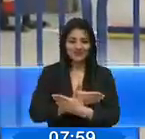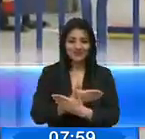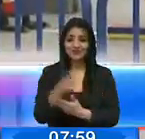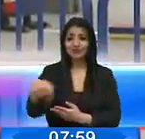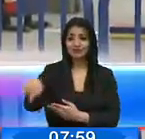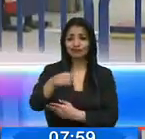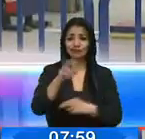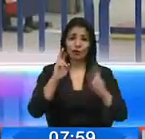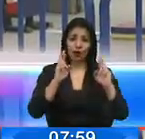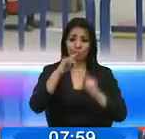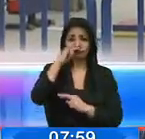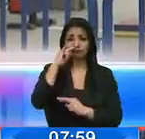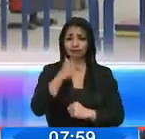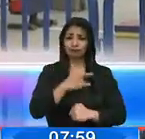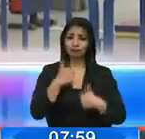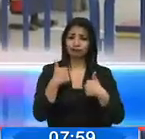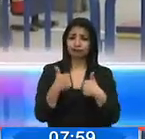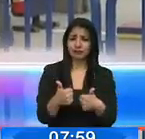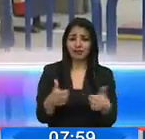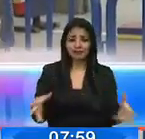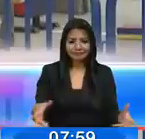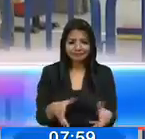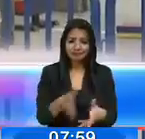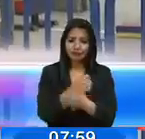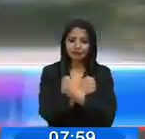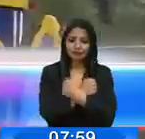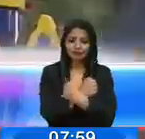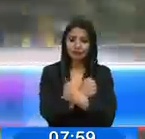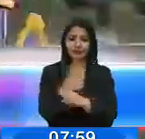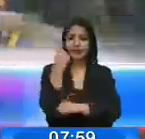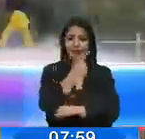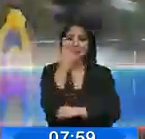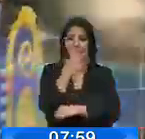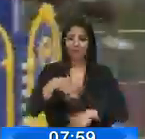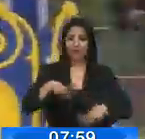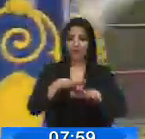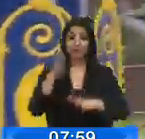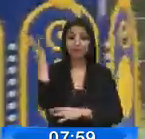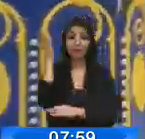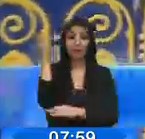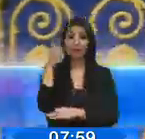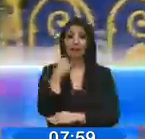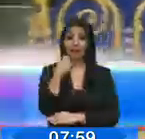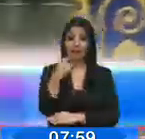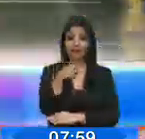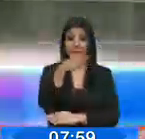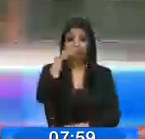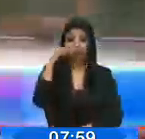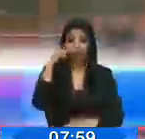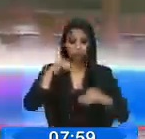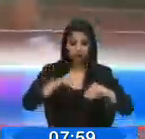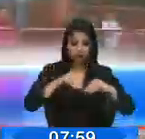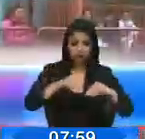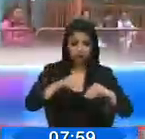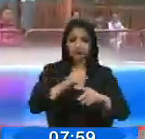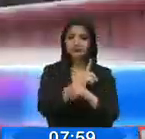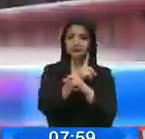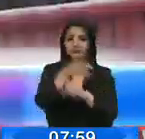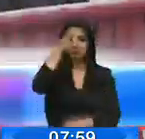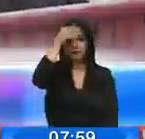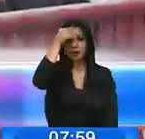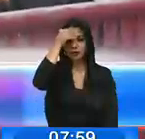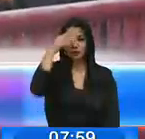niños, hacerles sentir bien, que pasen un día agradable para ellas. Varias profesoras mencionaron que educar a pequeños con discapacidad intelectual